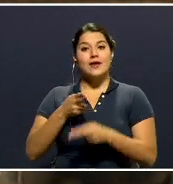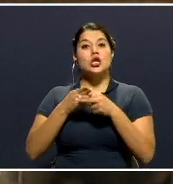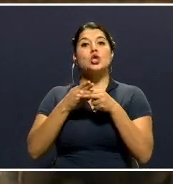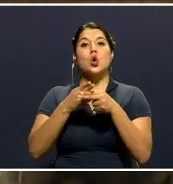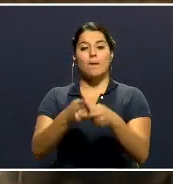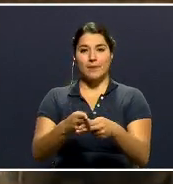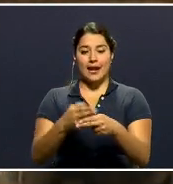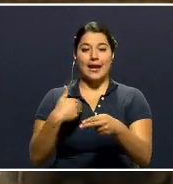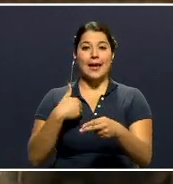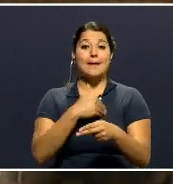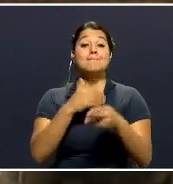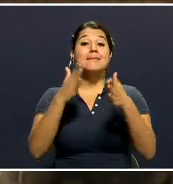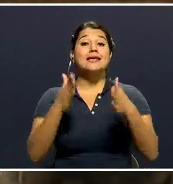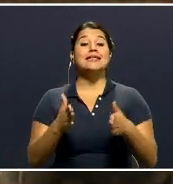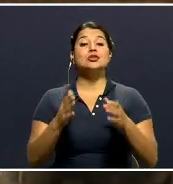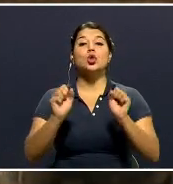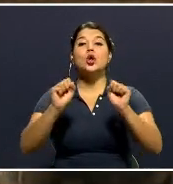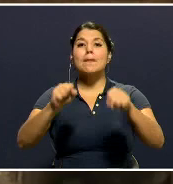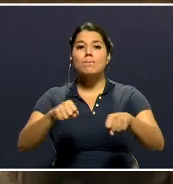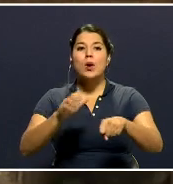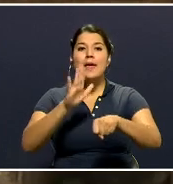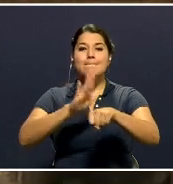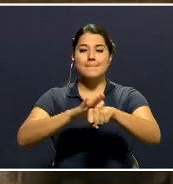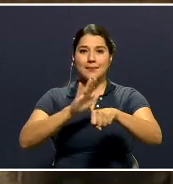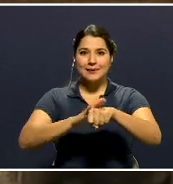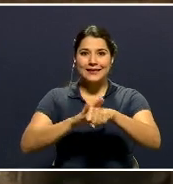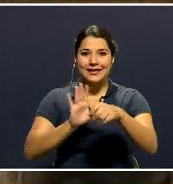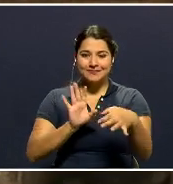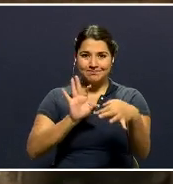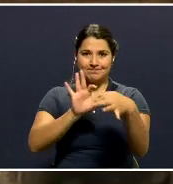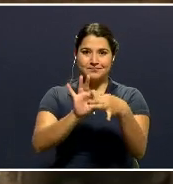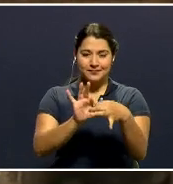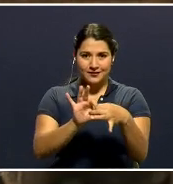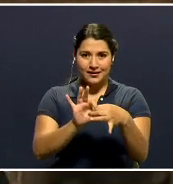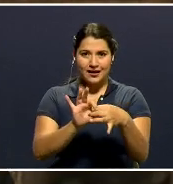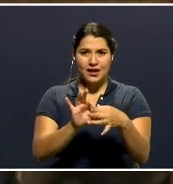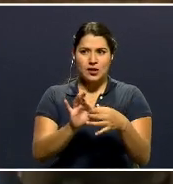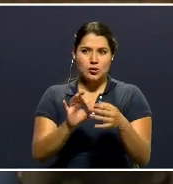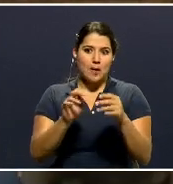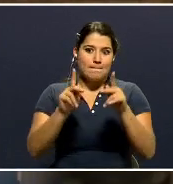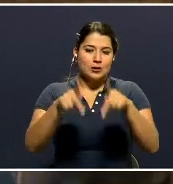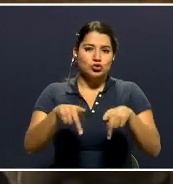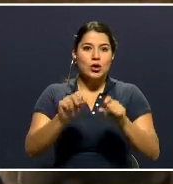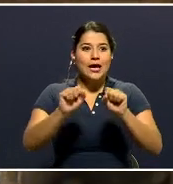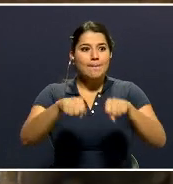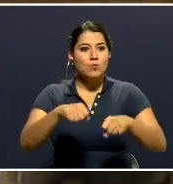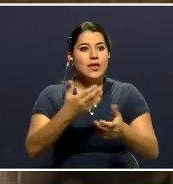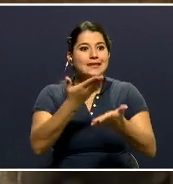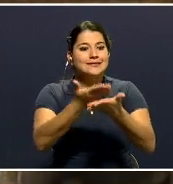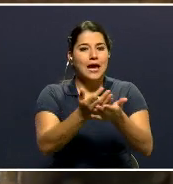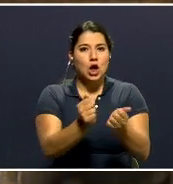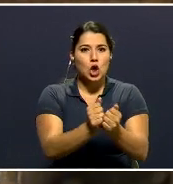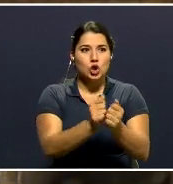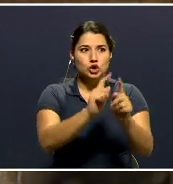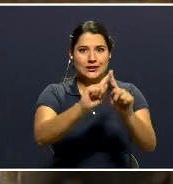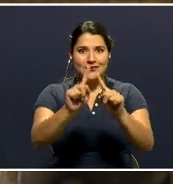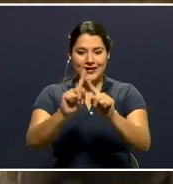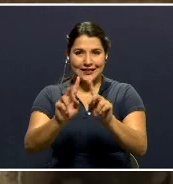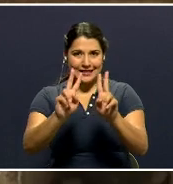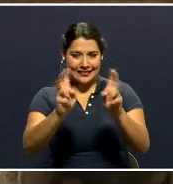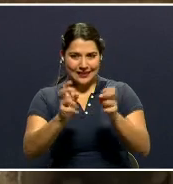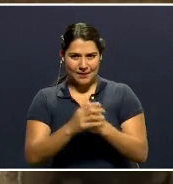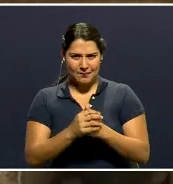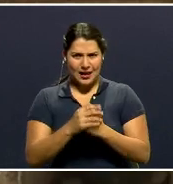ciertamente los sectores, no digamos diferentes voceros que puedan llegar con agendas distintas al Congreso. Yo creo que el